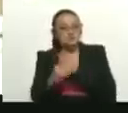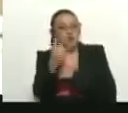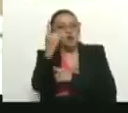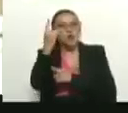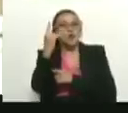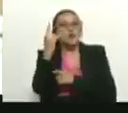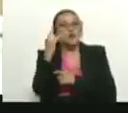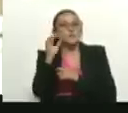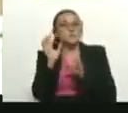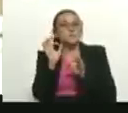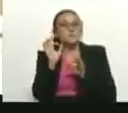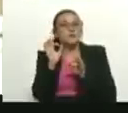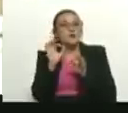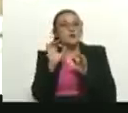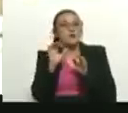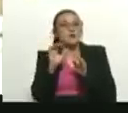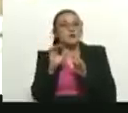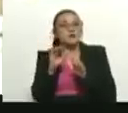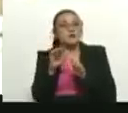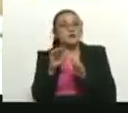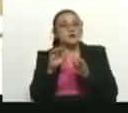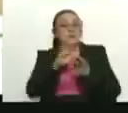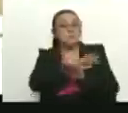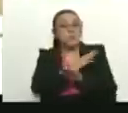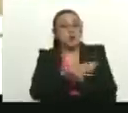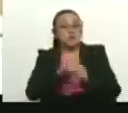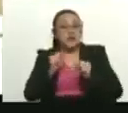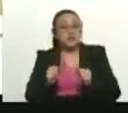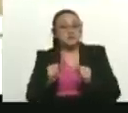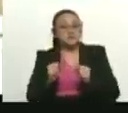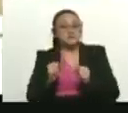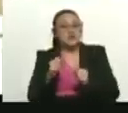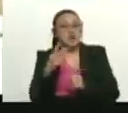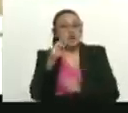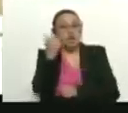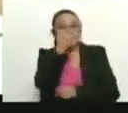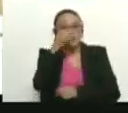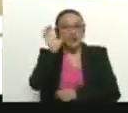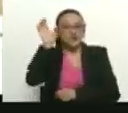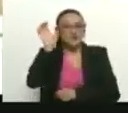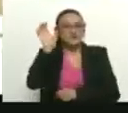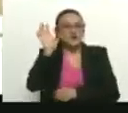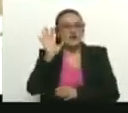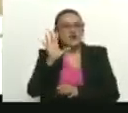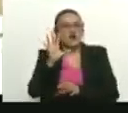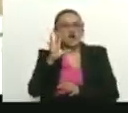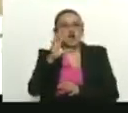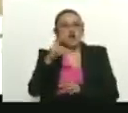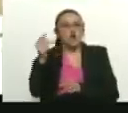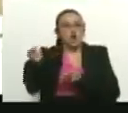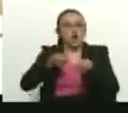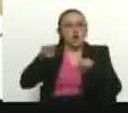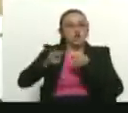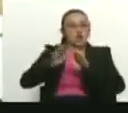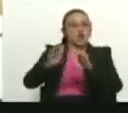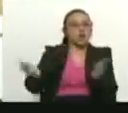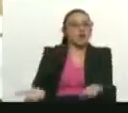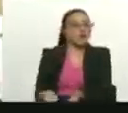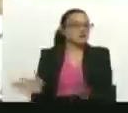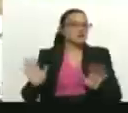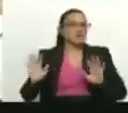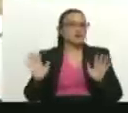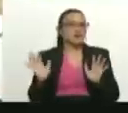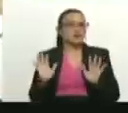de superpotencias no colonialistas, no imperialistas, no hegemónicas. Y eso es